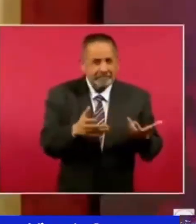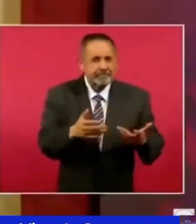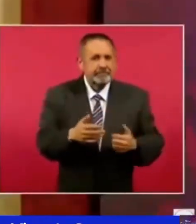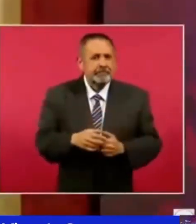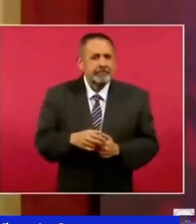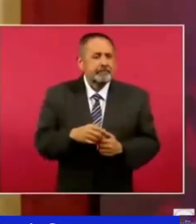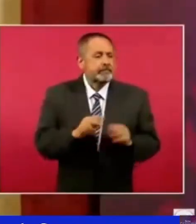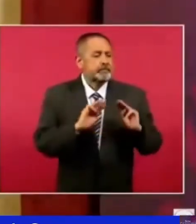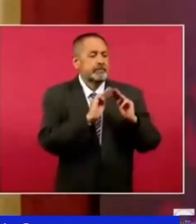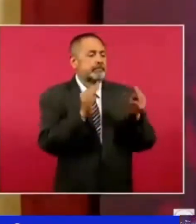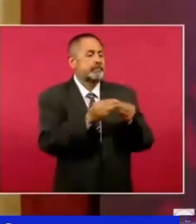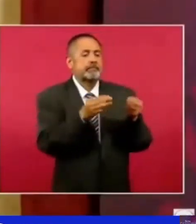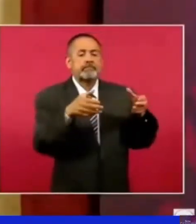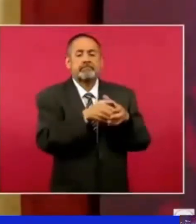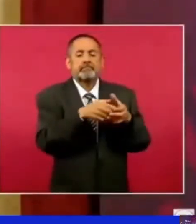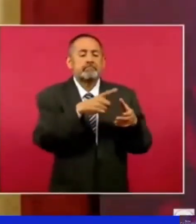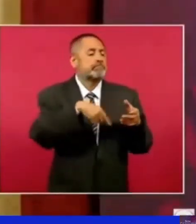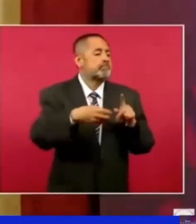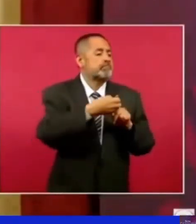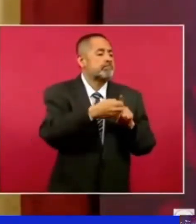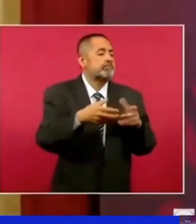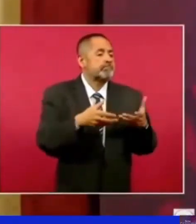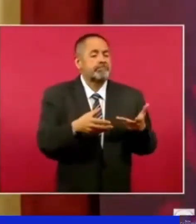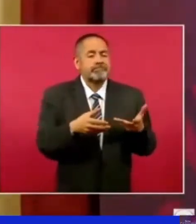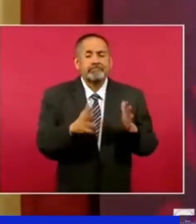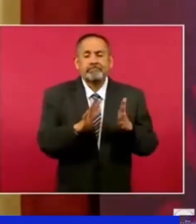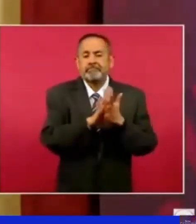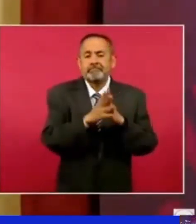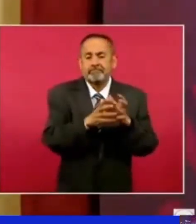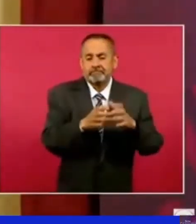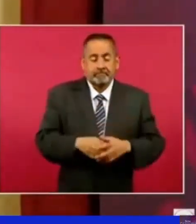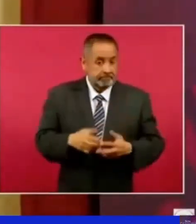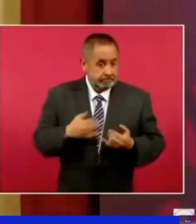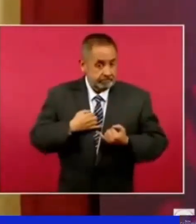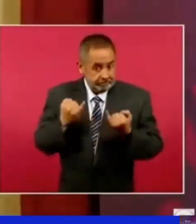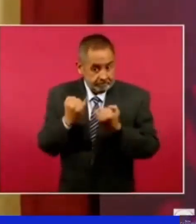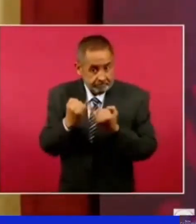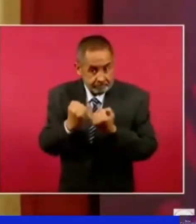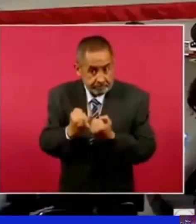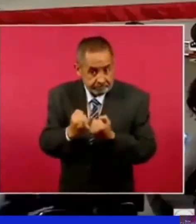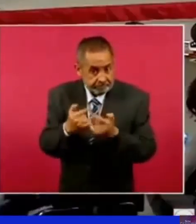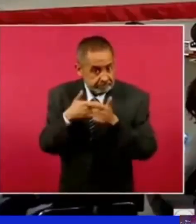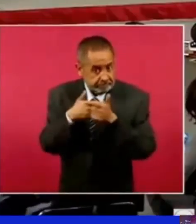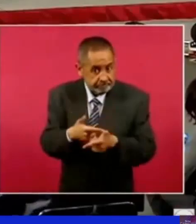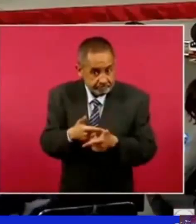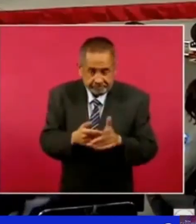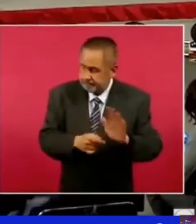el crimen organizado. No vamos a seguir con esa política.